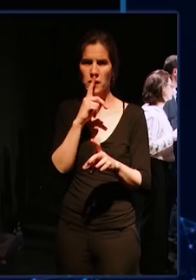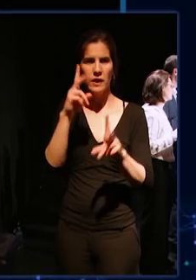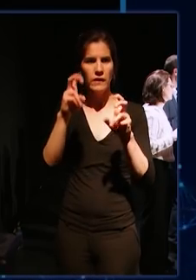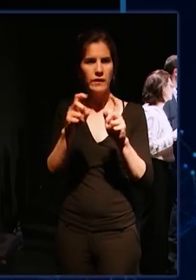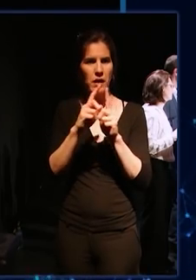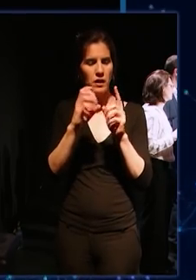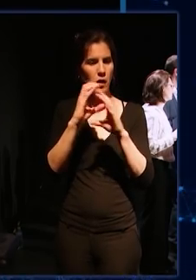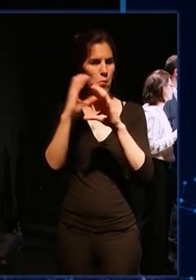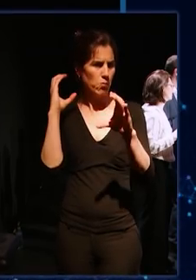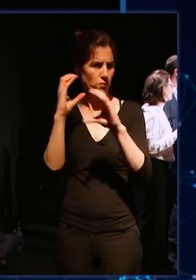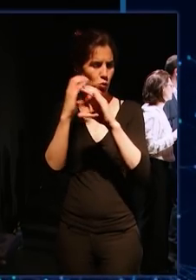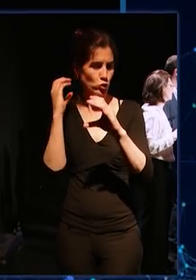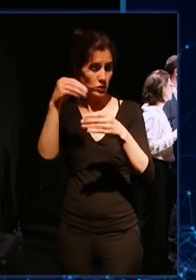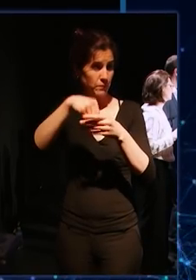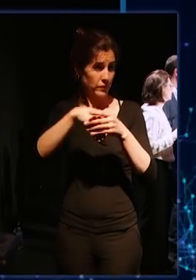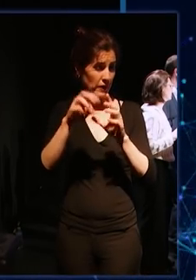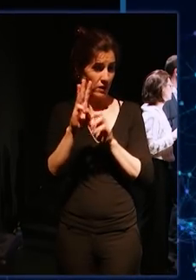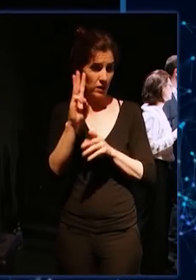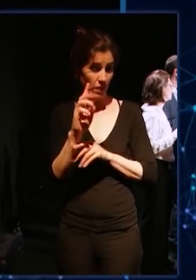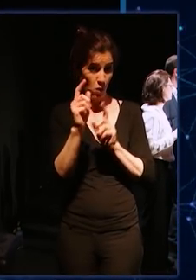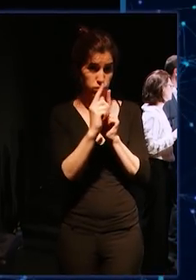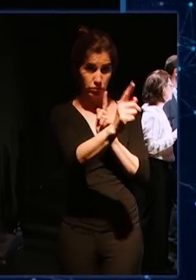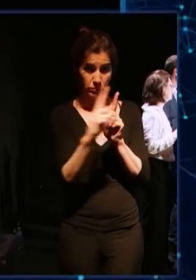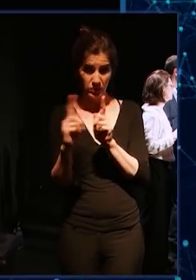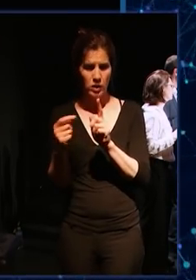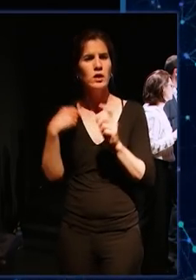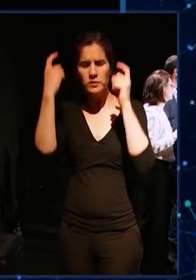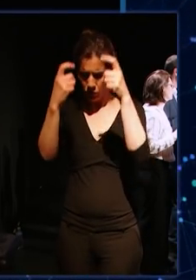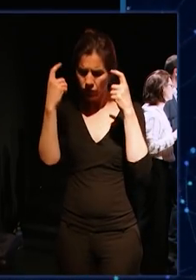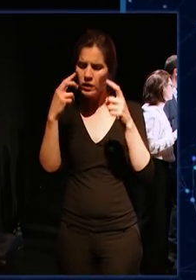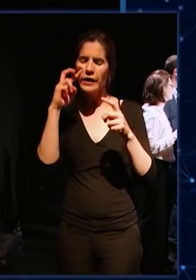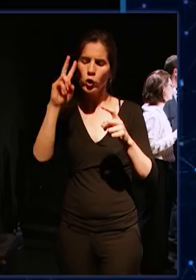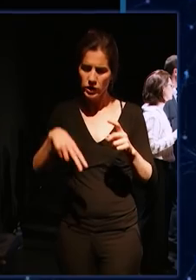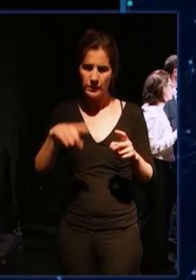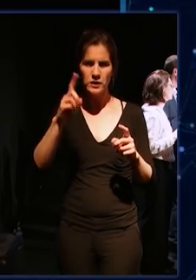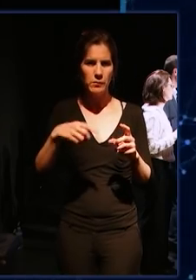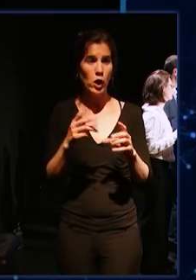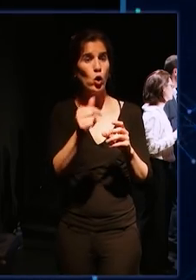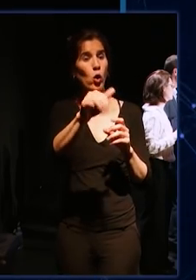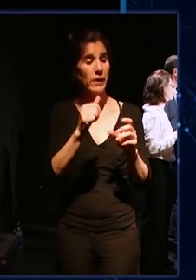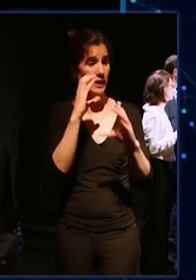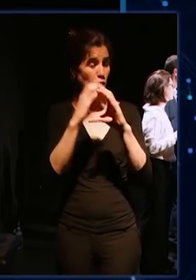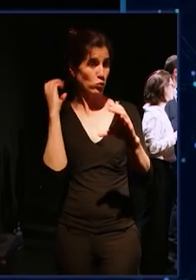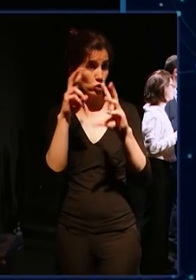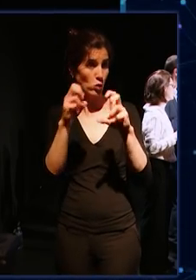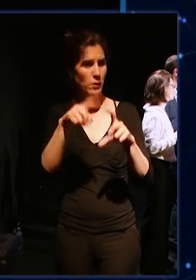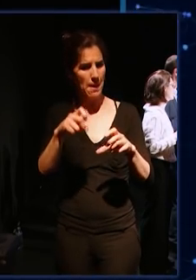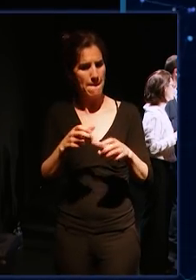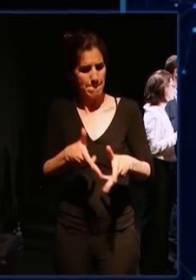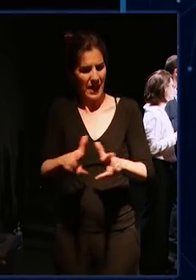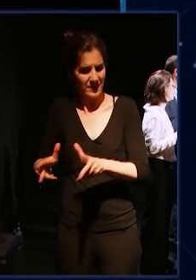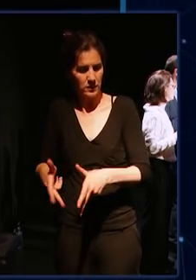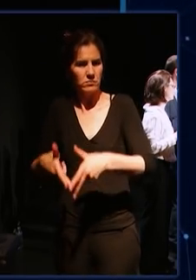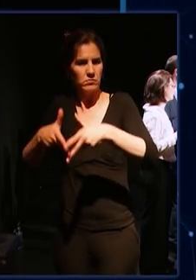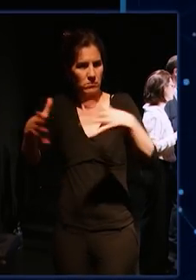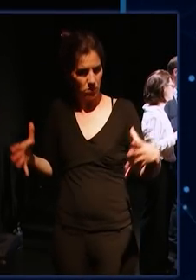Cardedeu. Es decir, se ha hecho un gran esfuerzo, hay que reconocerlo, se ha comprado un autobús nuevo, se han ampliado las plazas, pero estos próximos 4 años tenemos